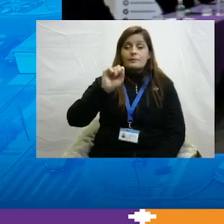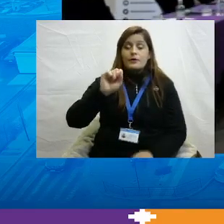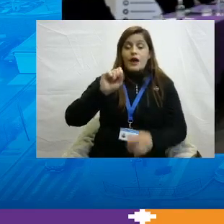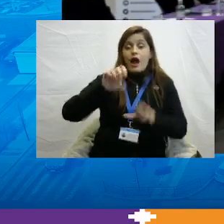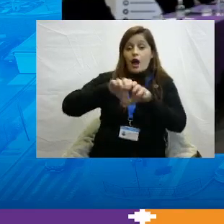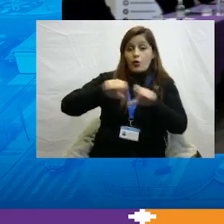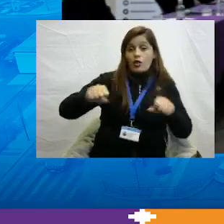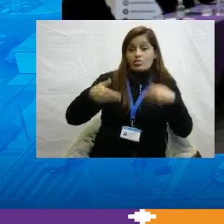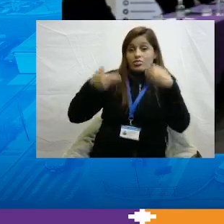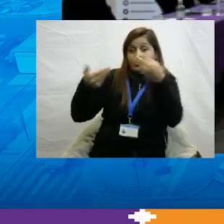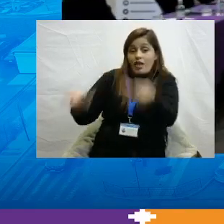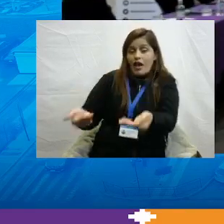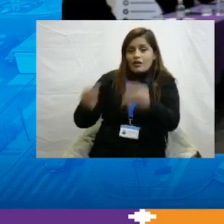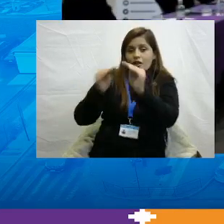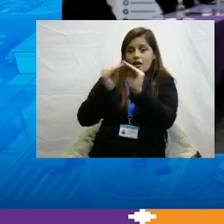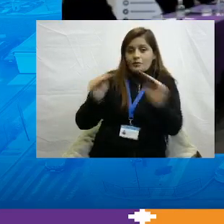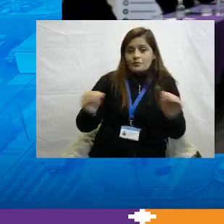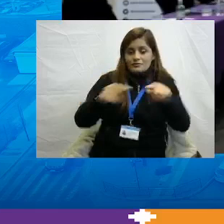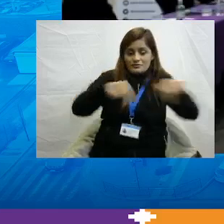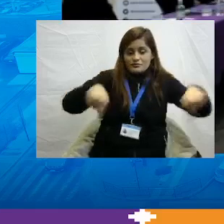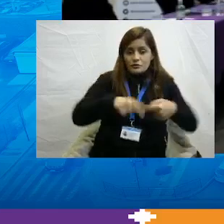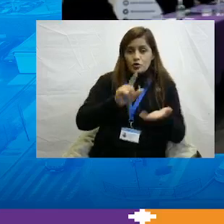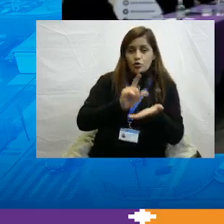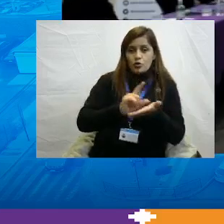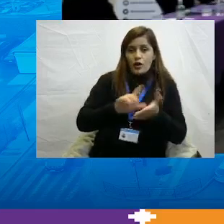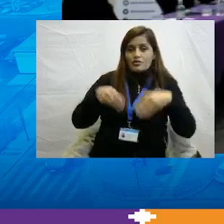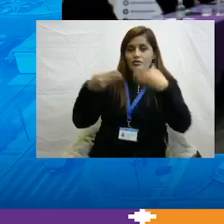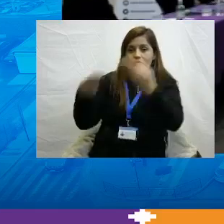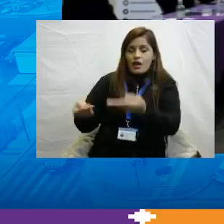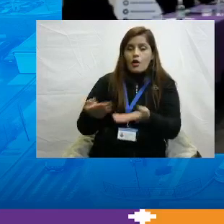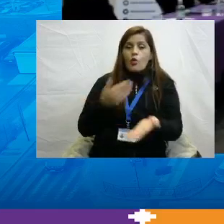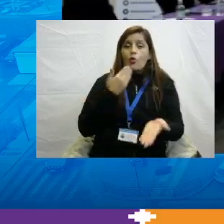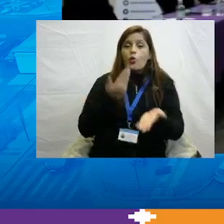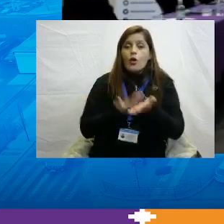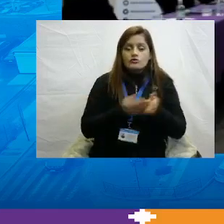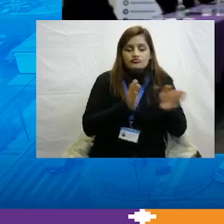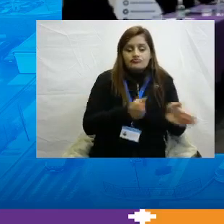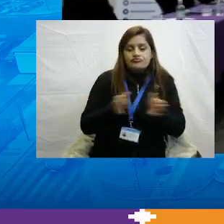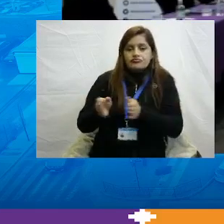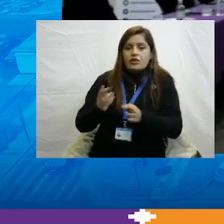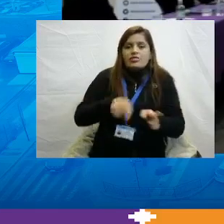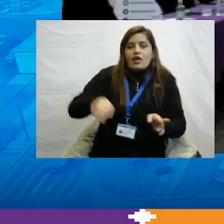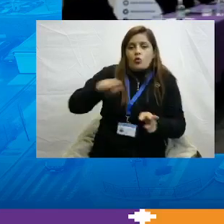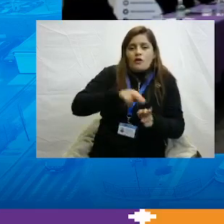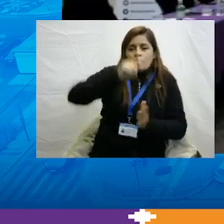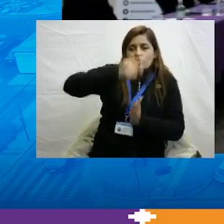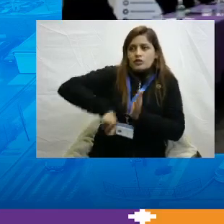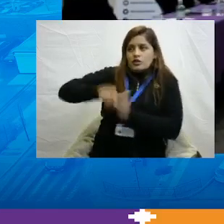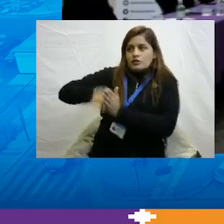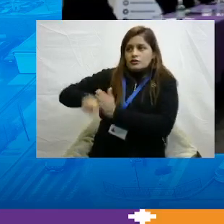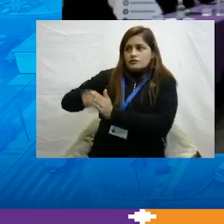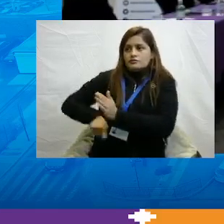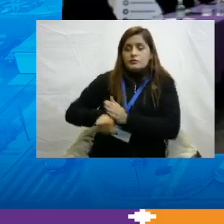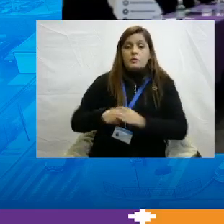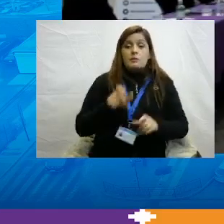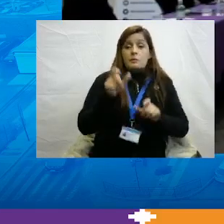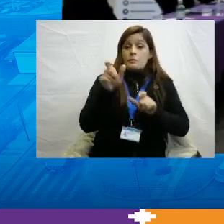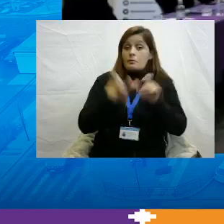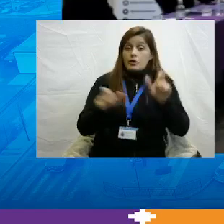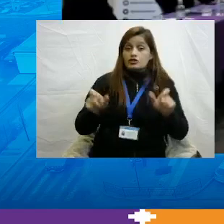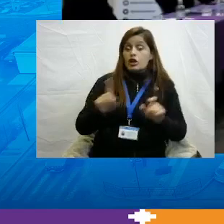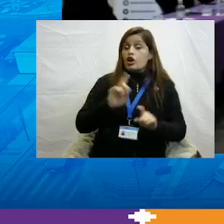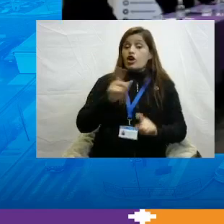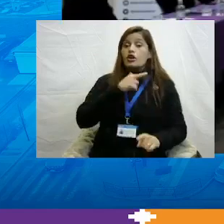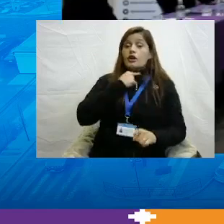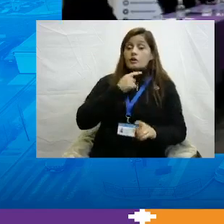pacta por el plazo de un año, renovable tácita y automáticamente por periodos iguales, y si es que ninguna de las partes manifiestan su intención de ponerle